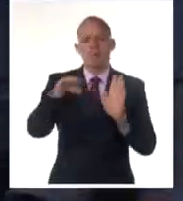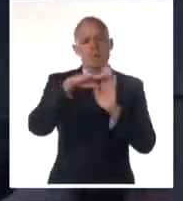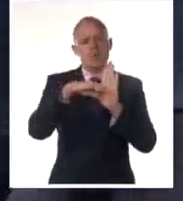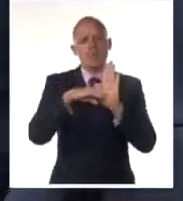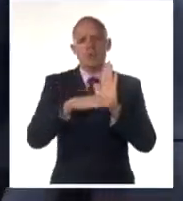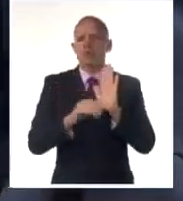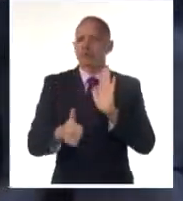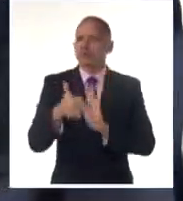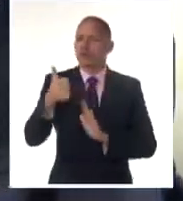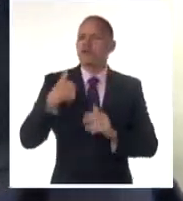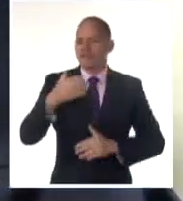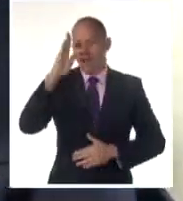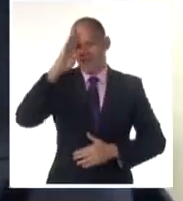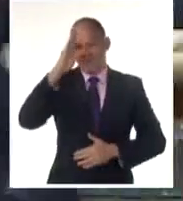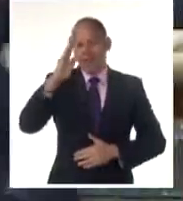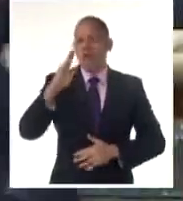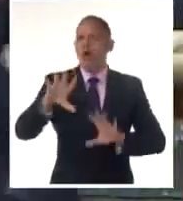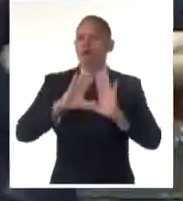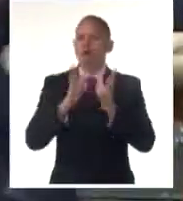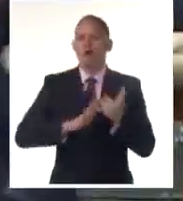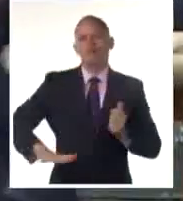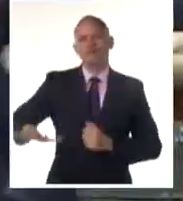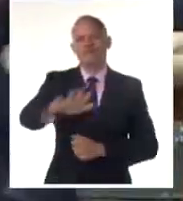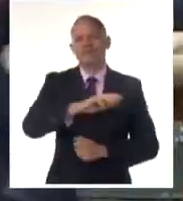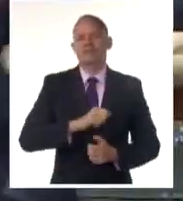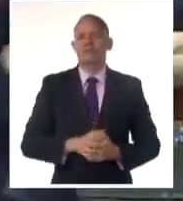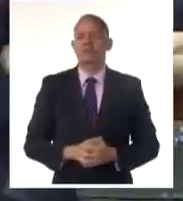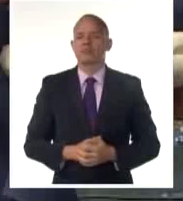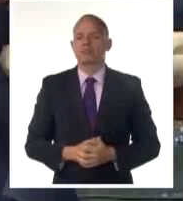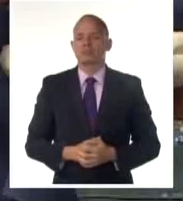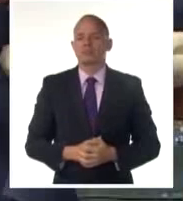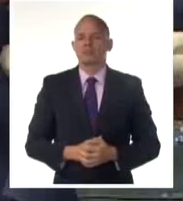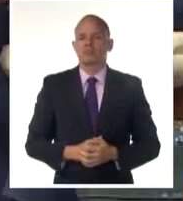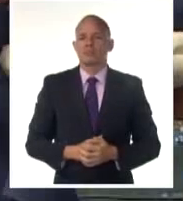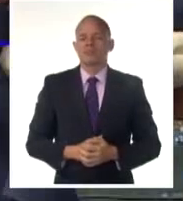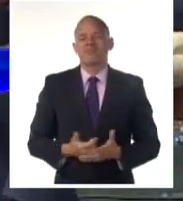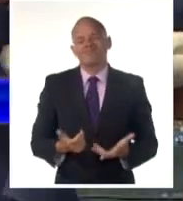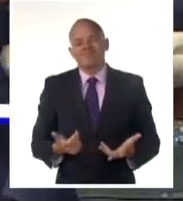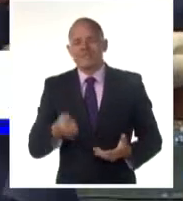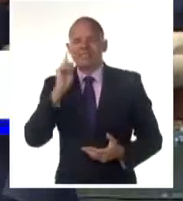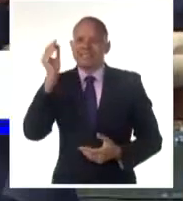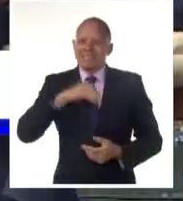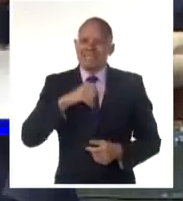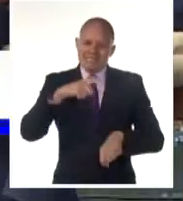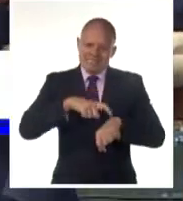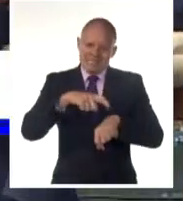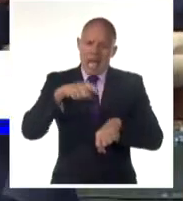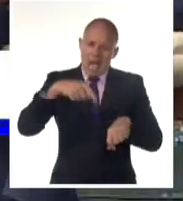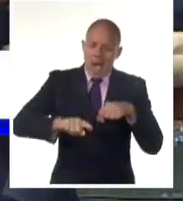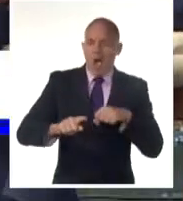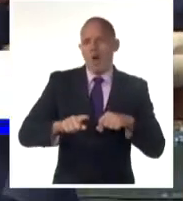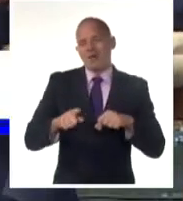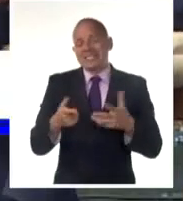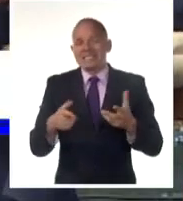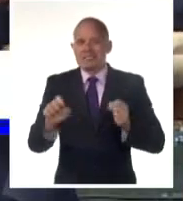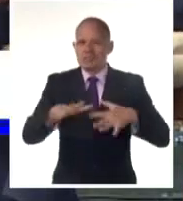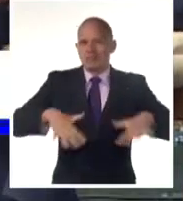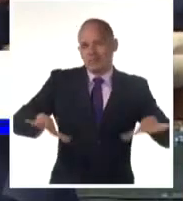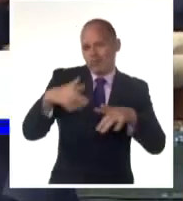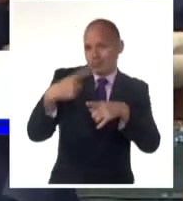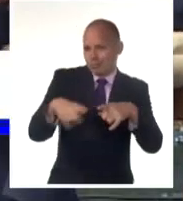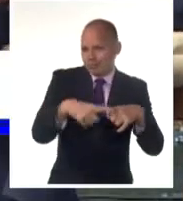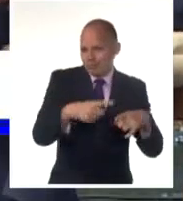un saludo en nombre de su gobierno. Justamente estos son tiempos muy complicados. Estamos nosotros tratando de superar retos que llegaron de